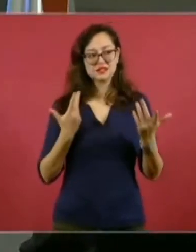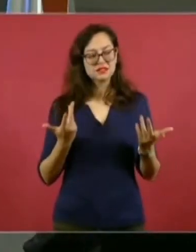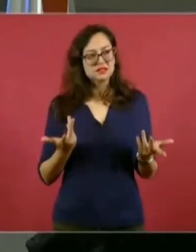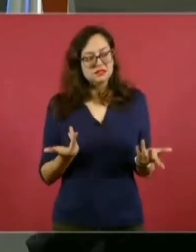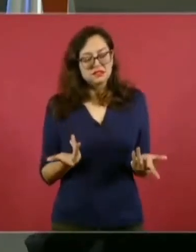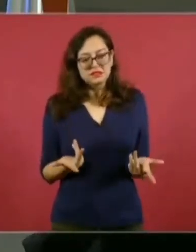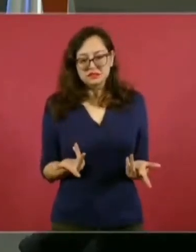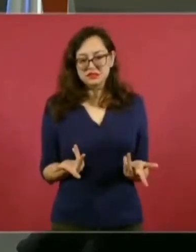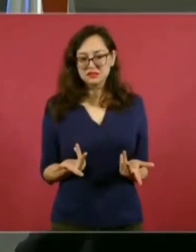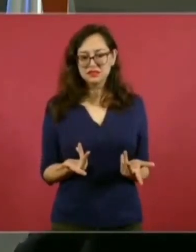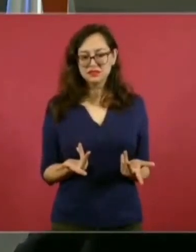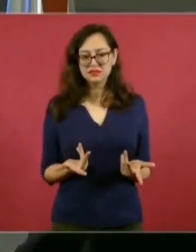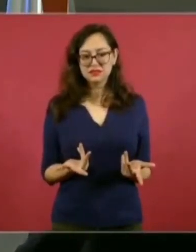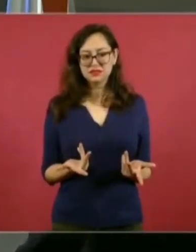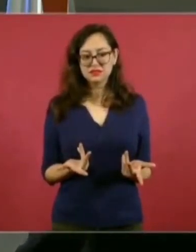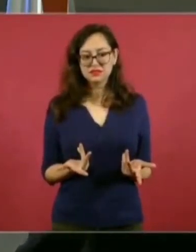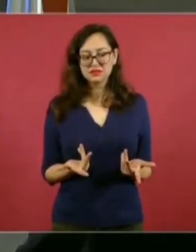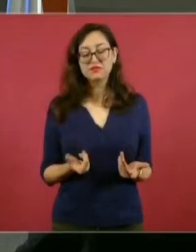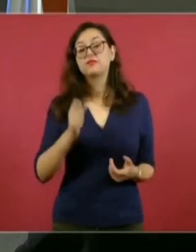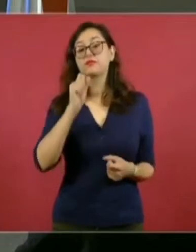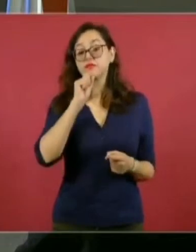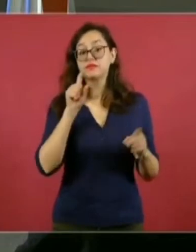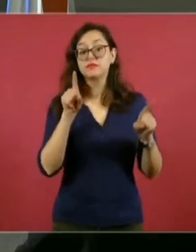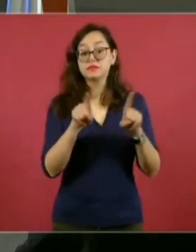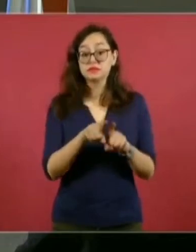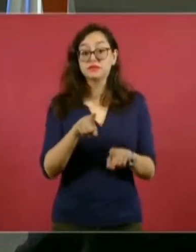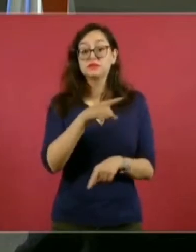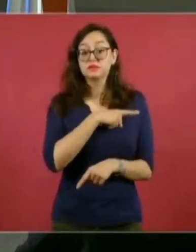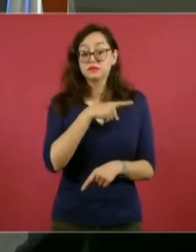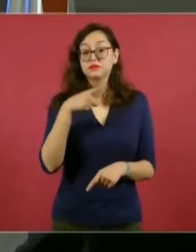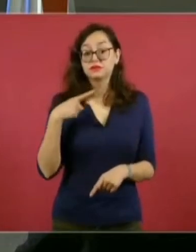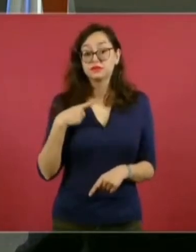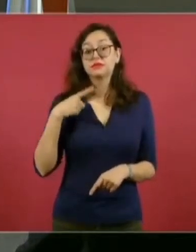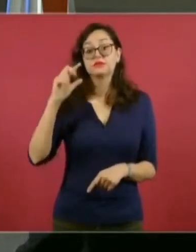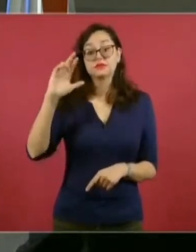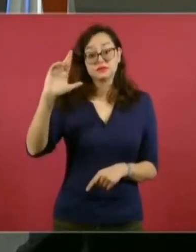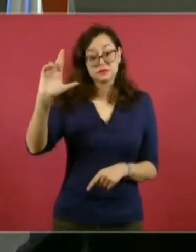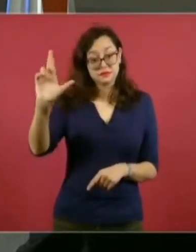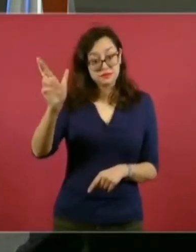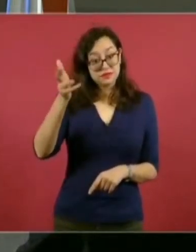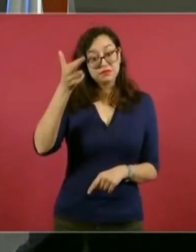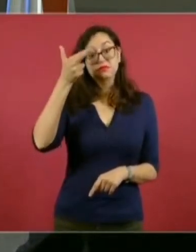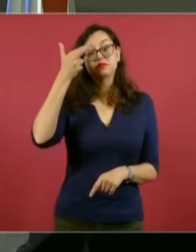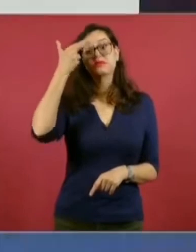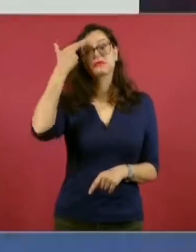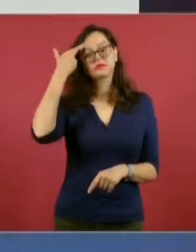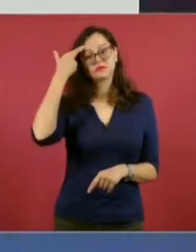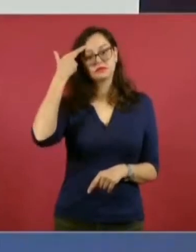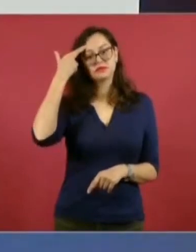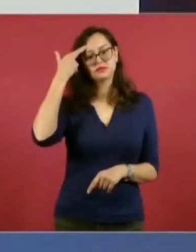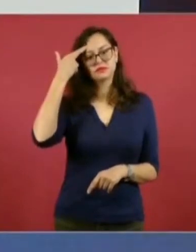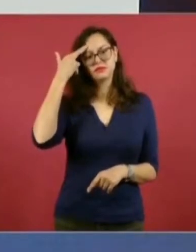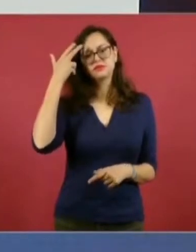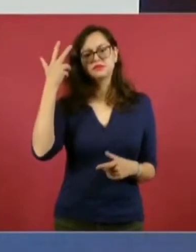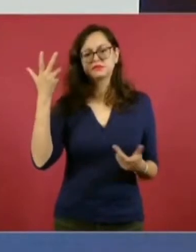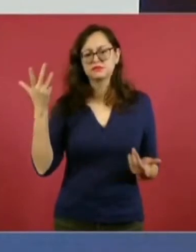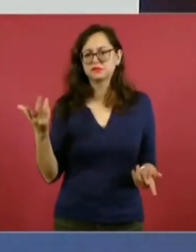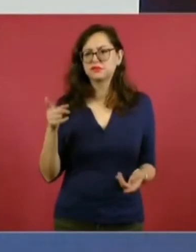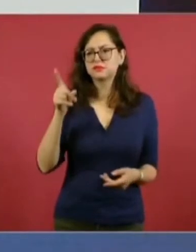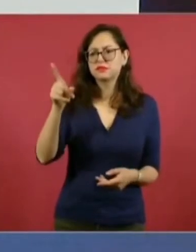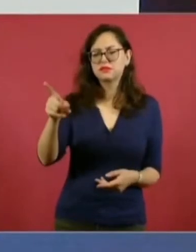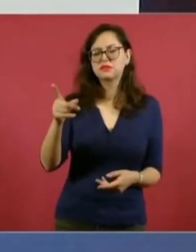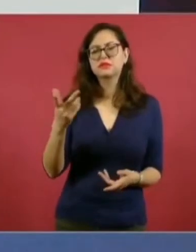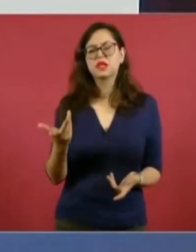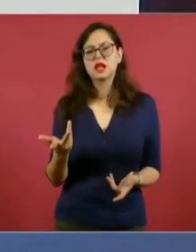También resulta necesario recordar en este punto que extrañamente los encargados de la